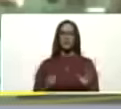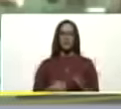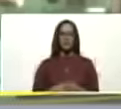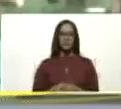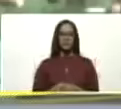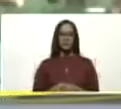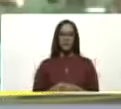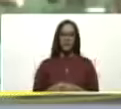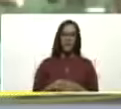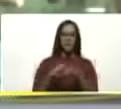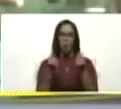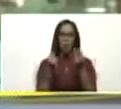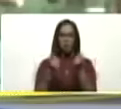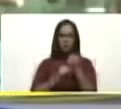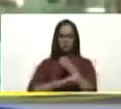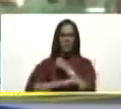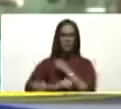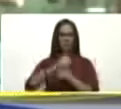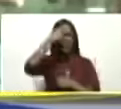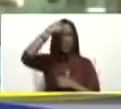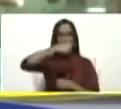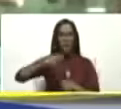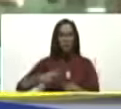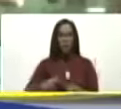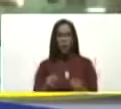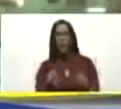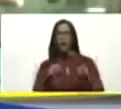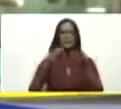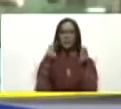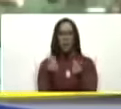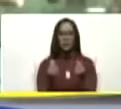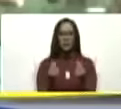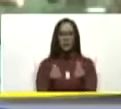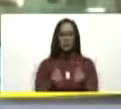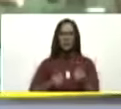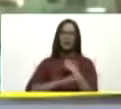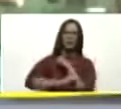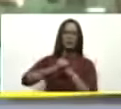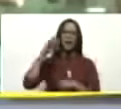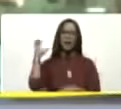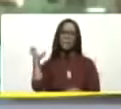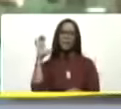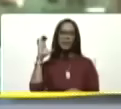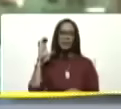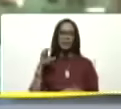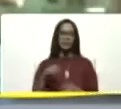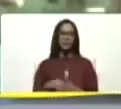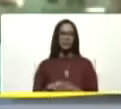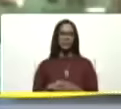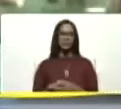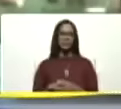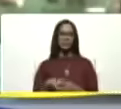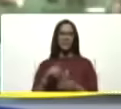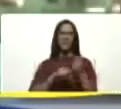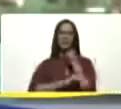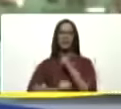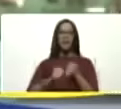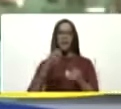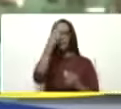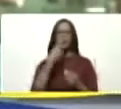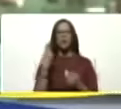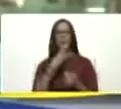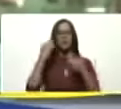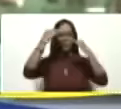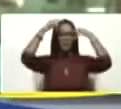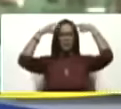al costo de traicionar al pueblo, al costo de traicionar a la patria, de traicionarme juramento al